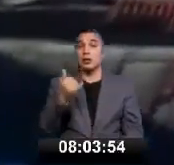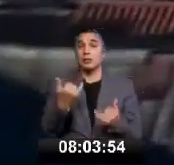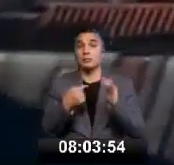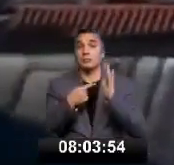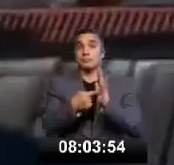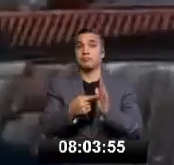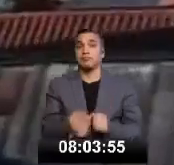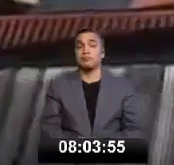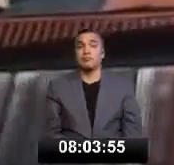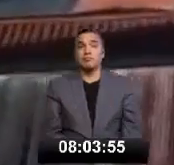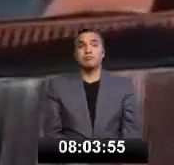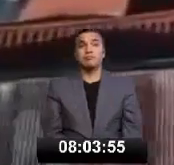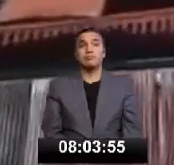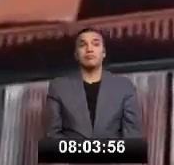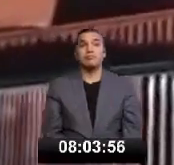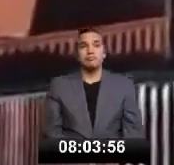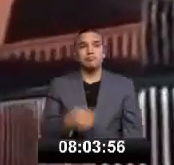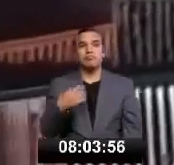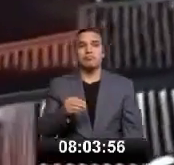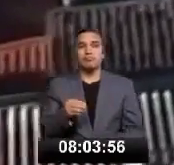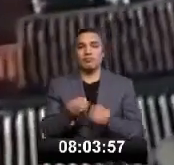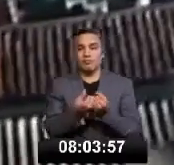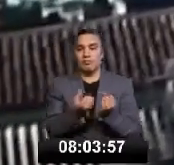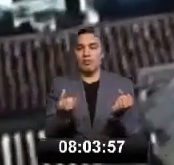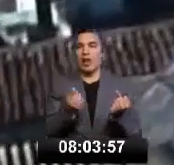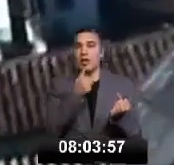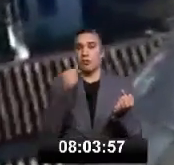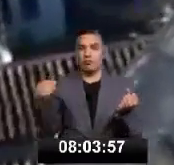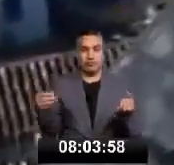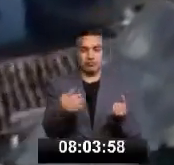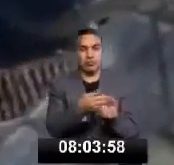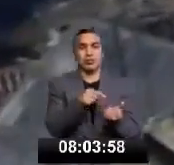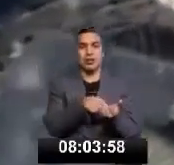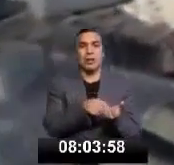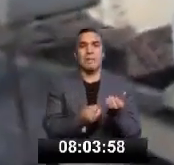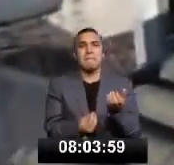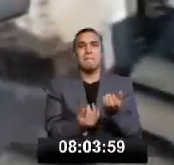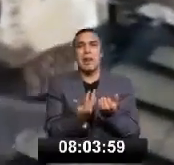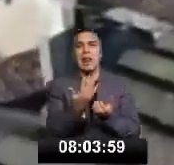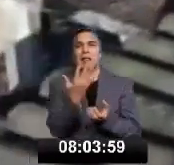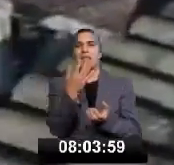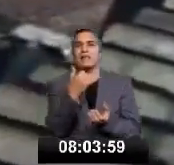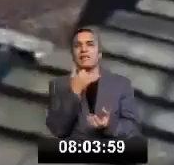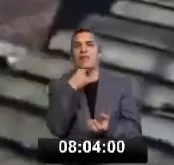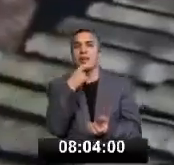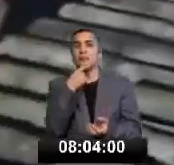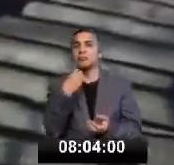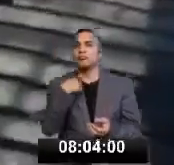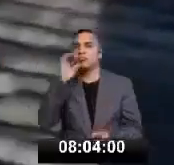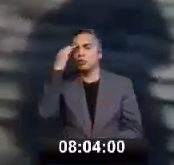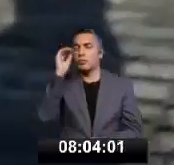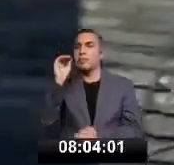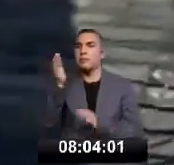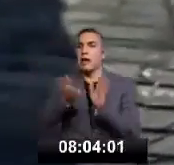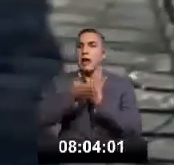las canaletas también que hay hierba. Y ahora que va regresando la cámara, me preocupa esta pared.